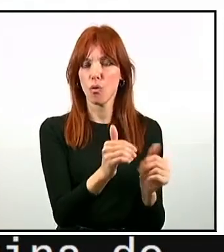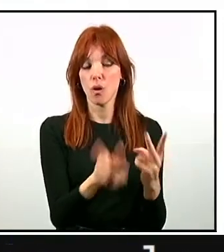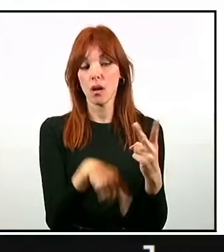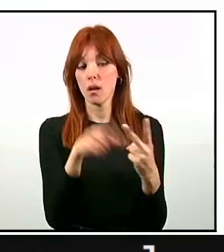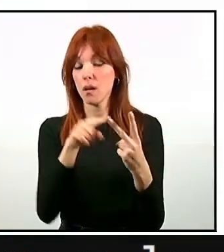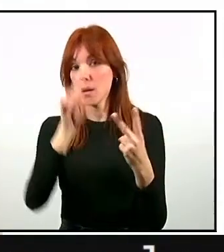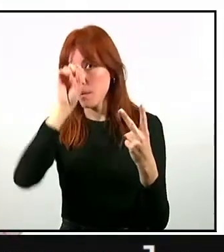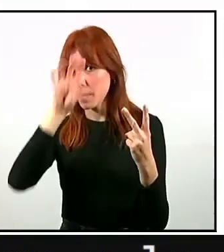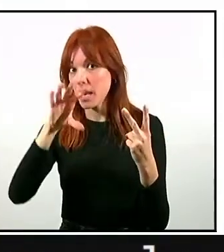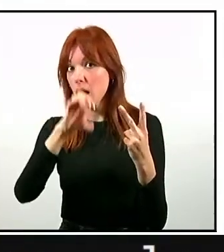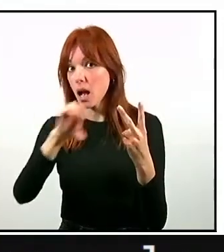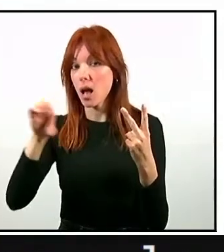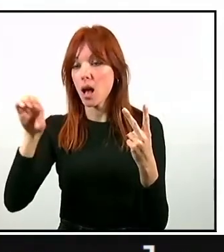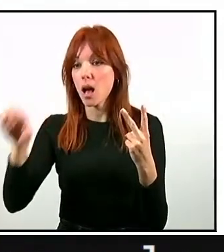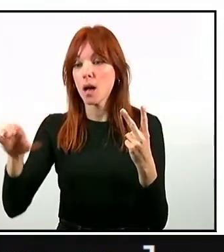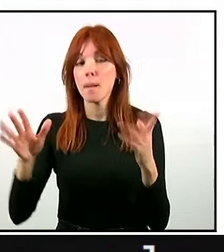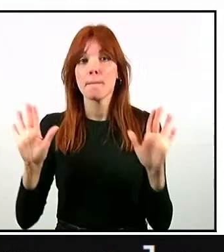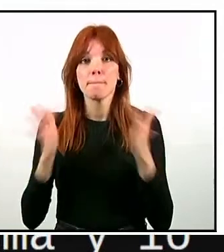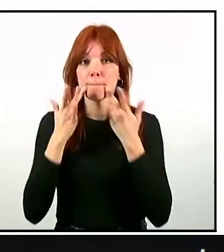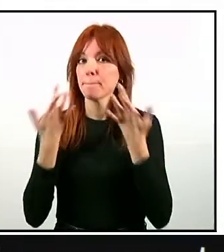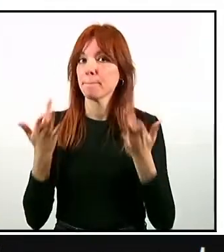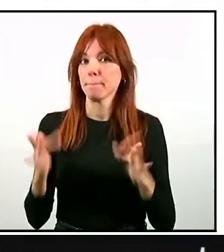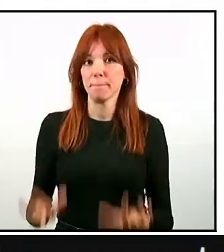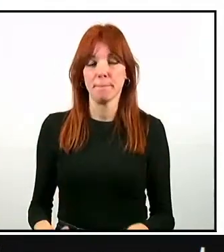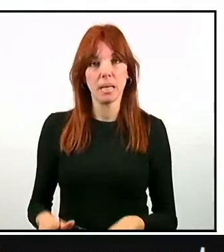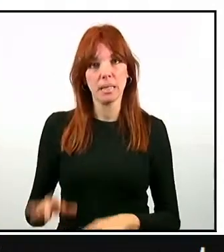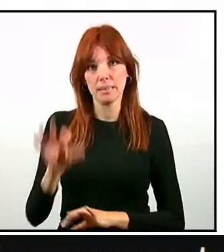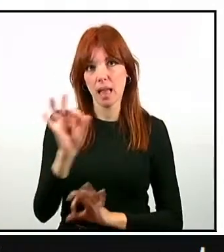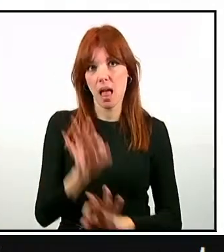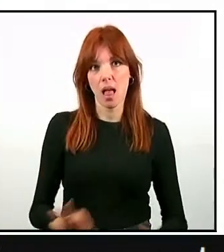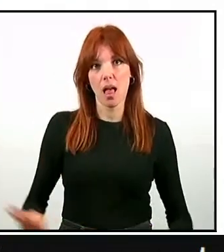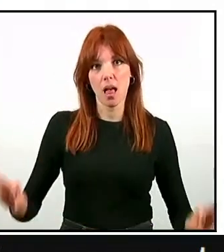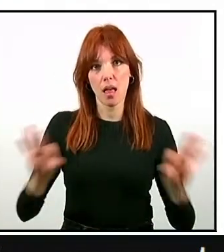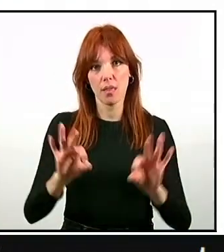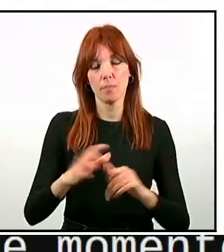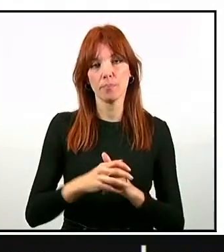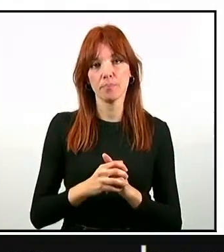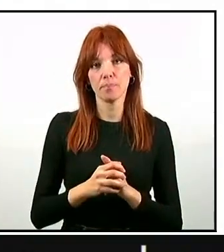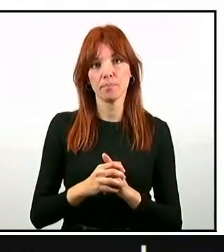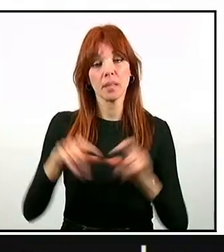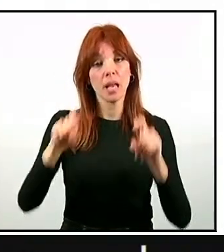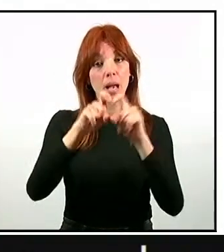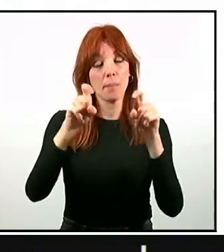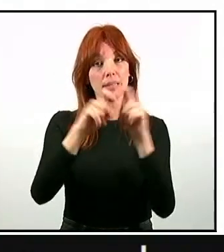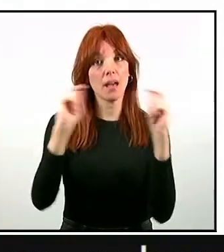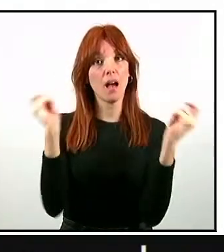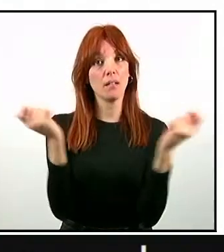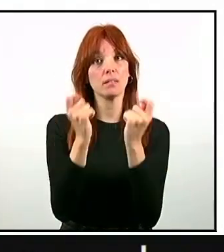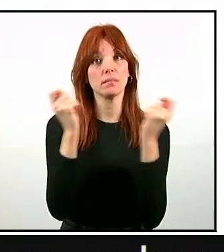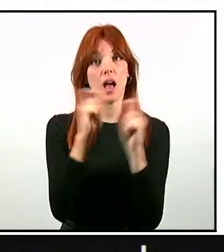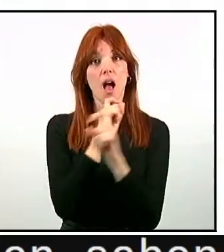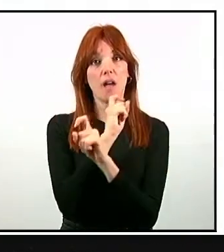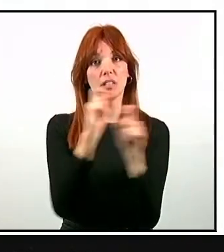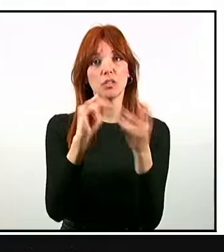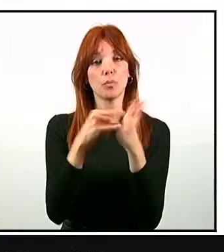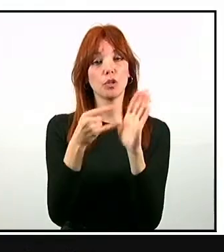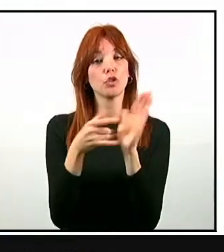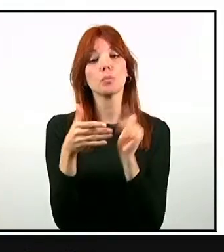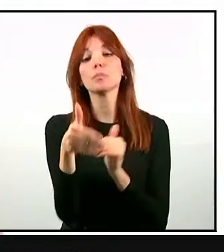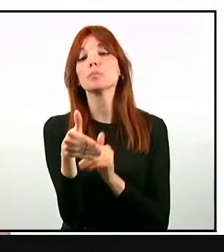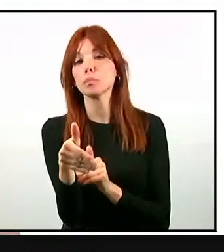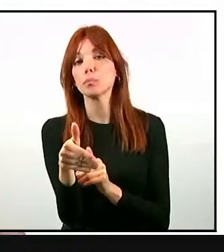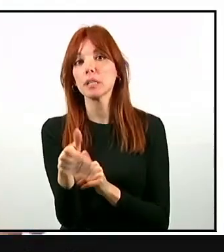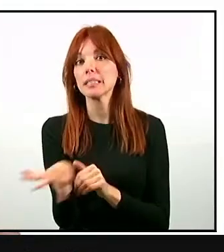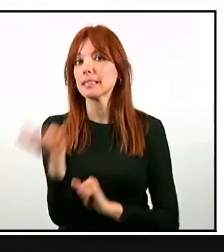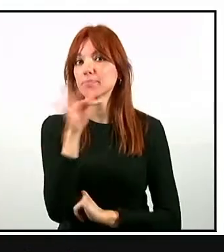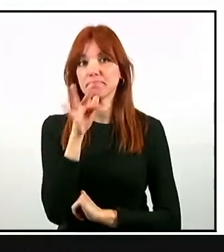mina de Cáceres, pues nosotros de momento no tenemos absolutamente nada. Como bien saben, la empresa anunció que iba a presentar un proyecto y de momento